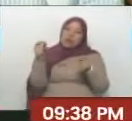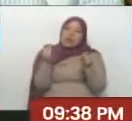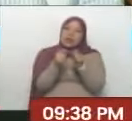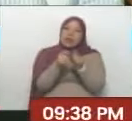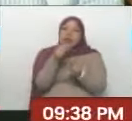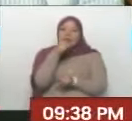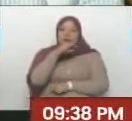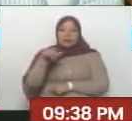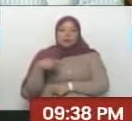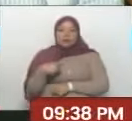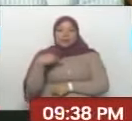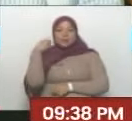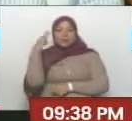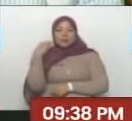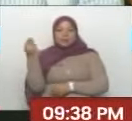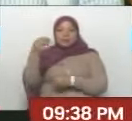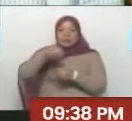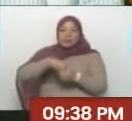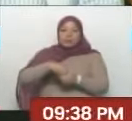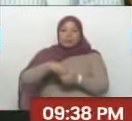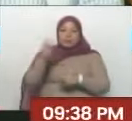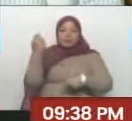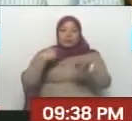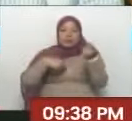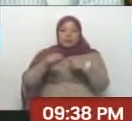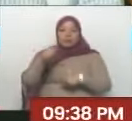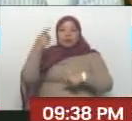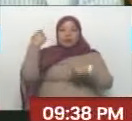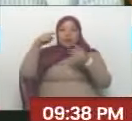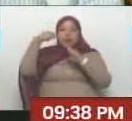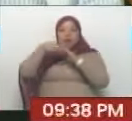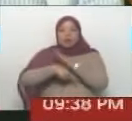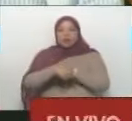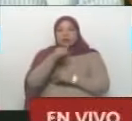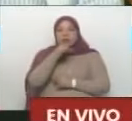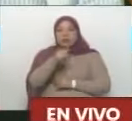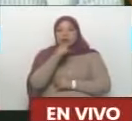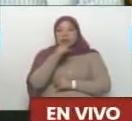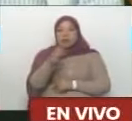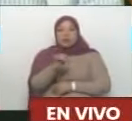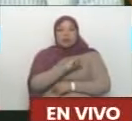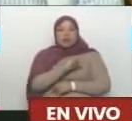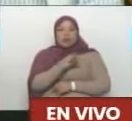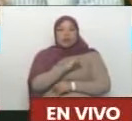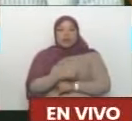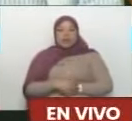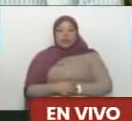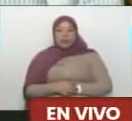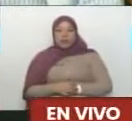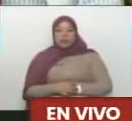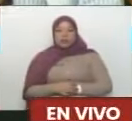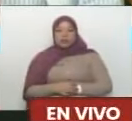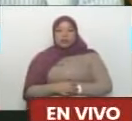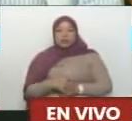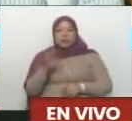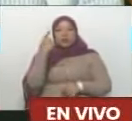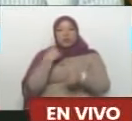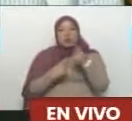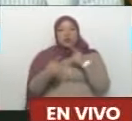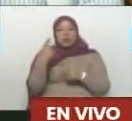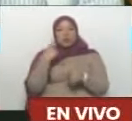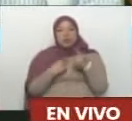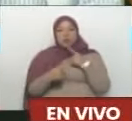maíz que incorpore una fiesta profunda de identidad, de alegría, de